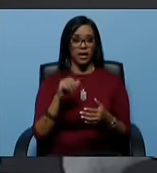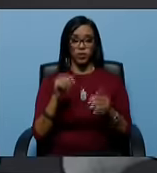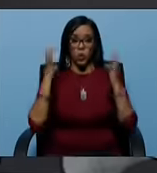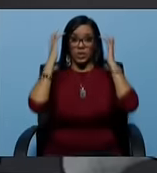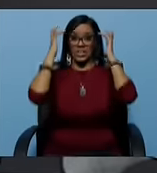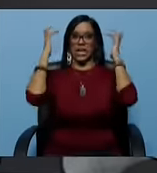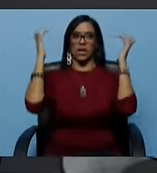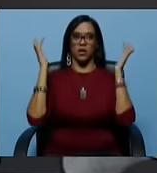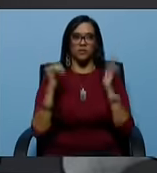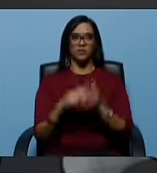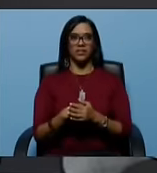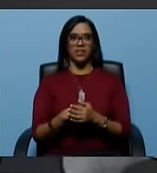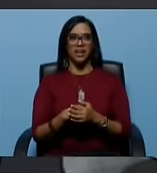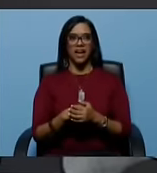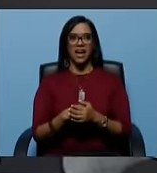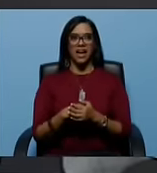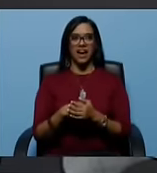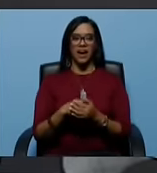por Lele Pons.